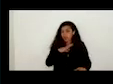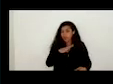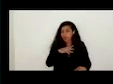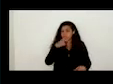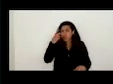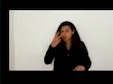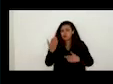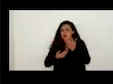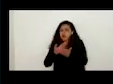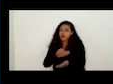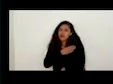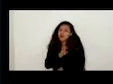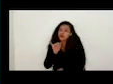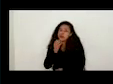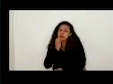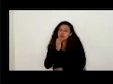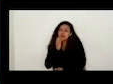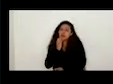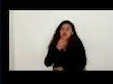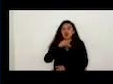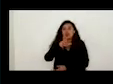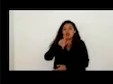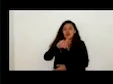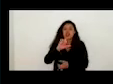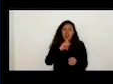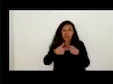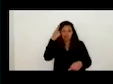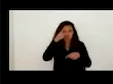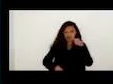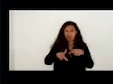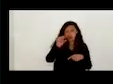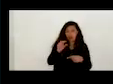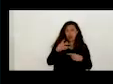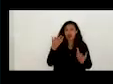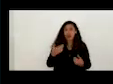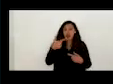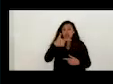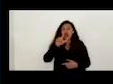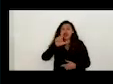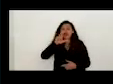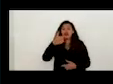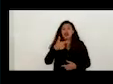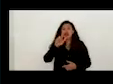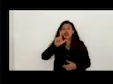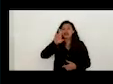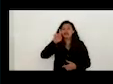buena opción. El gluten no es algo que se deba de eliminar porque de hecho el gluten es la